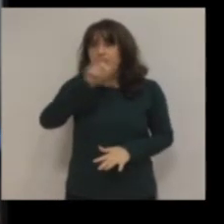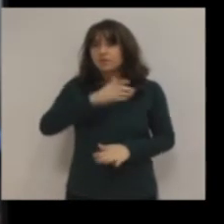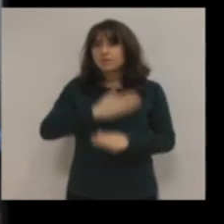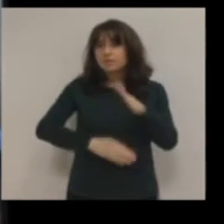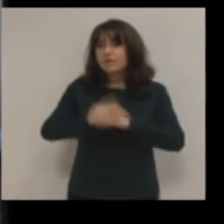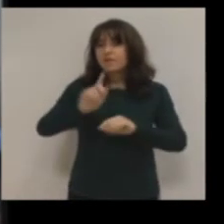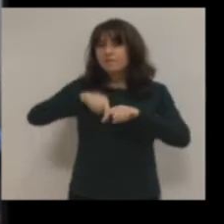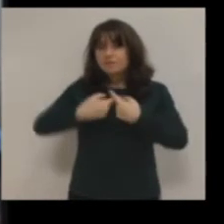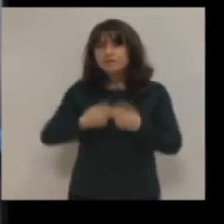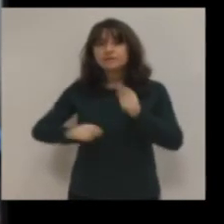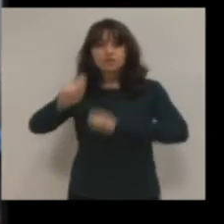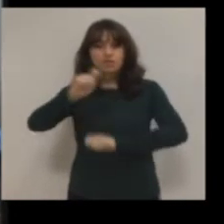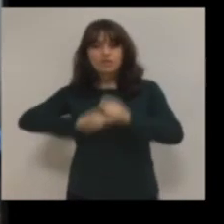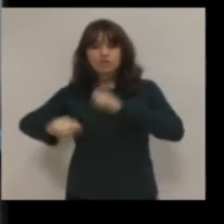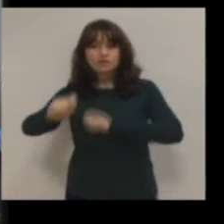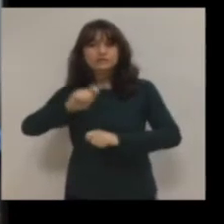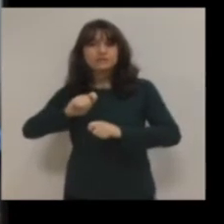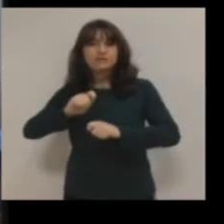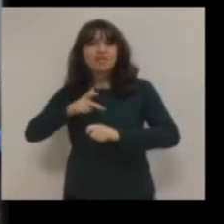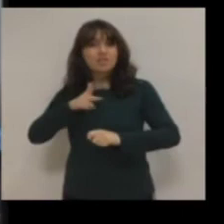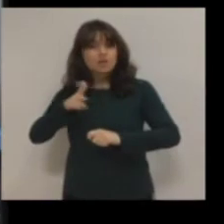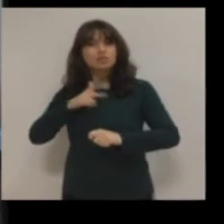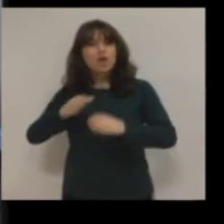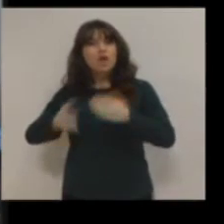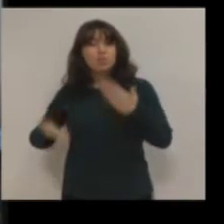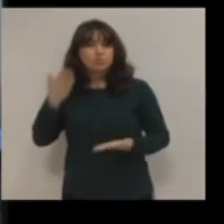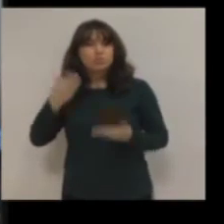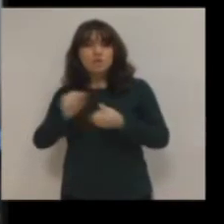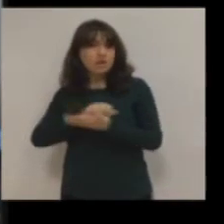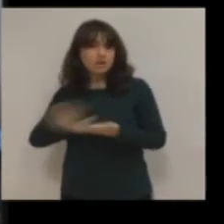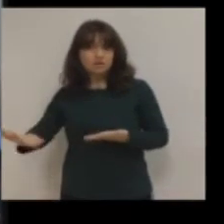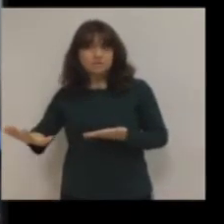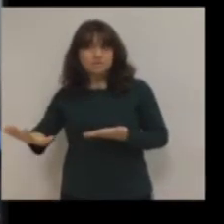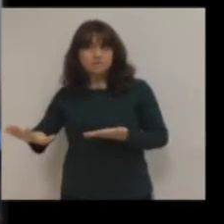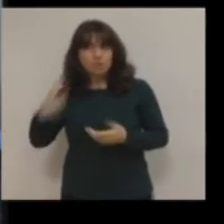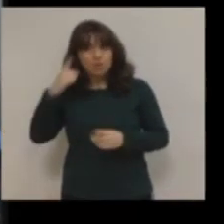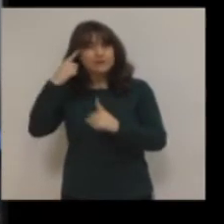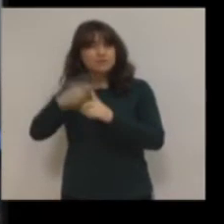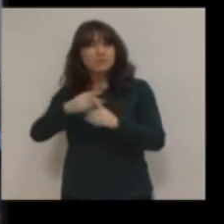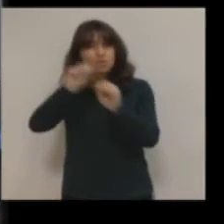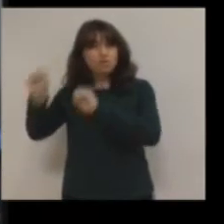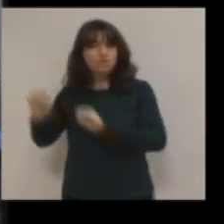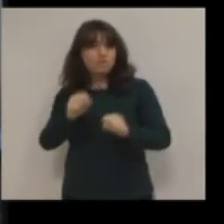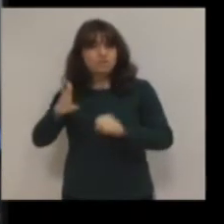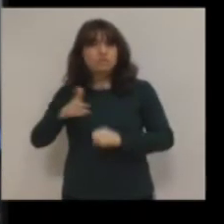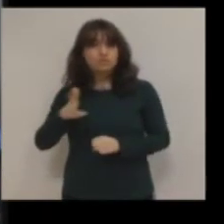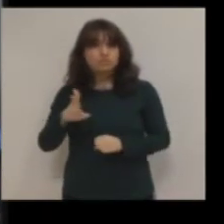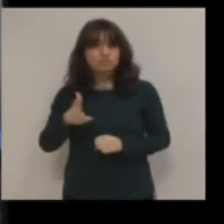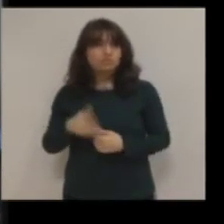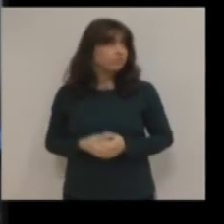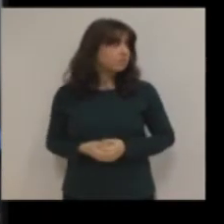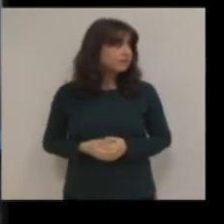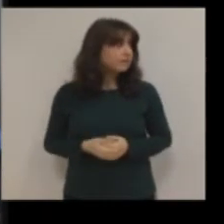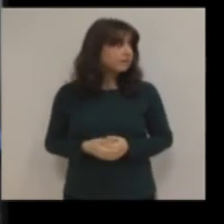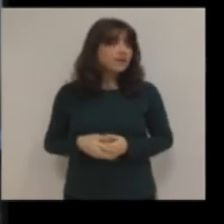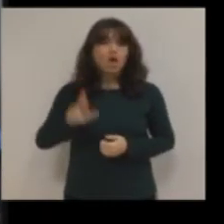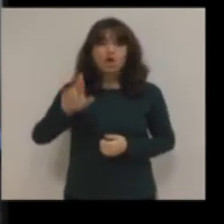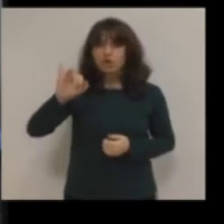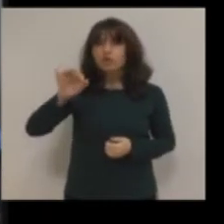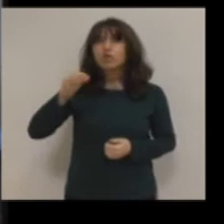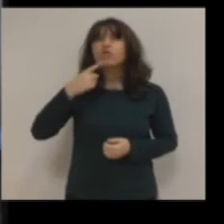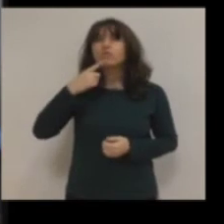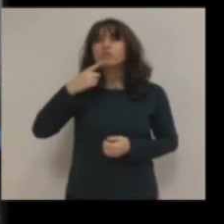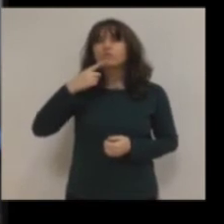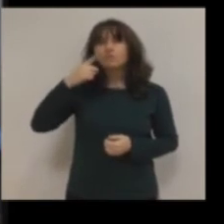y asociaciones tienen derecho a la justicia gratuita, ¿no?, para defender los derechos. Creo que yo creo que el CERMI y